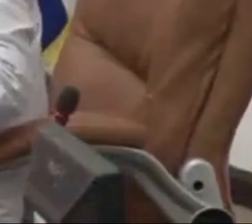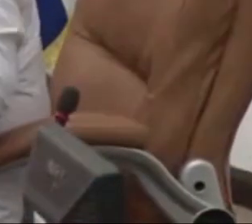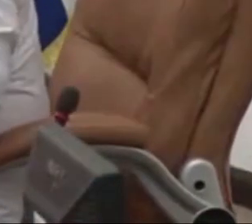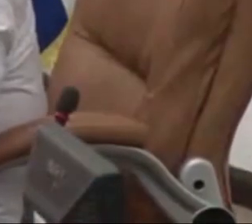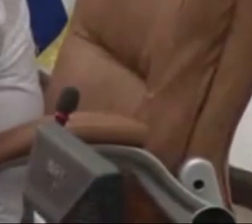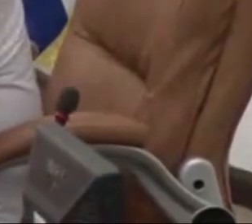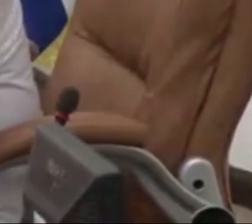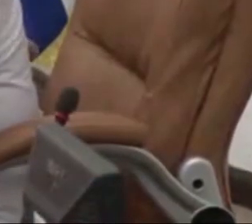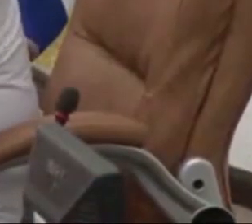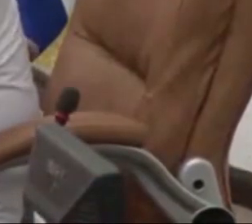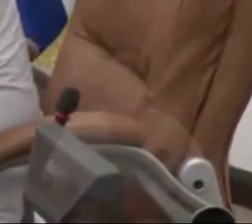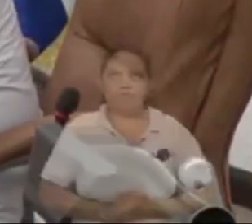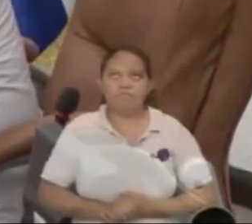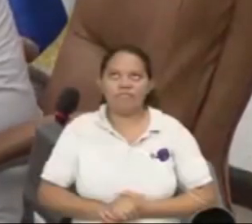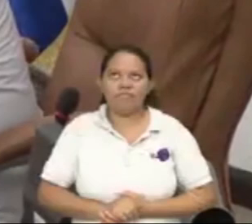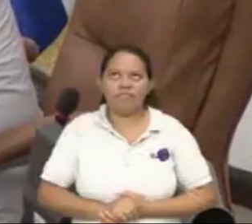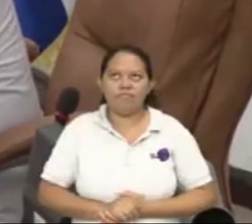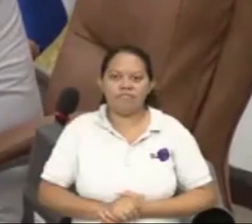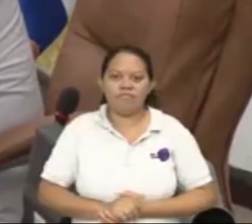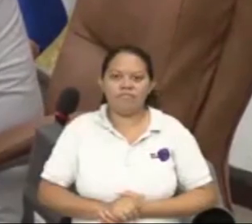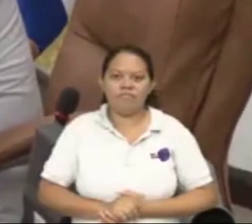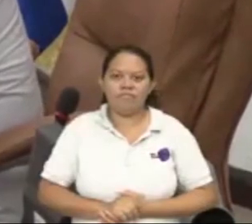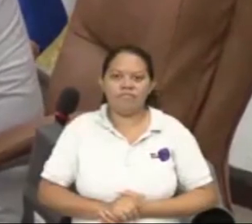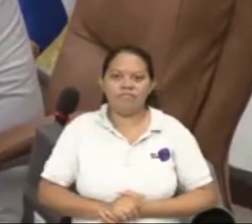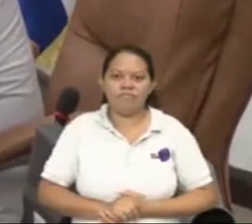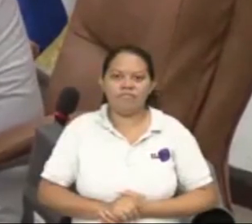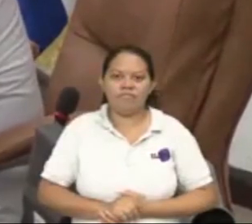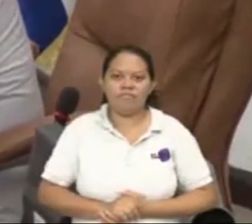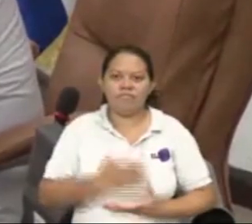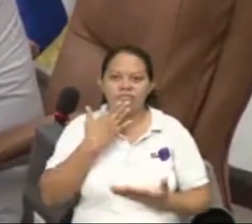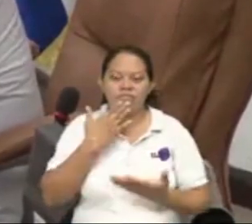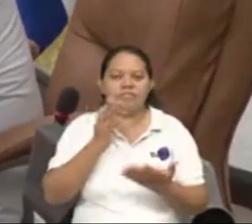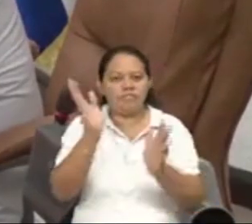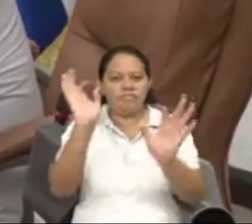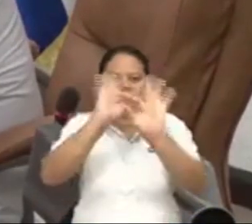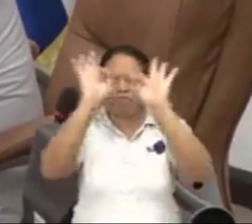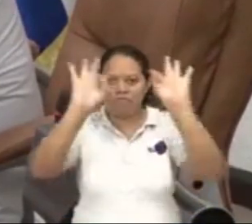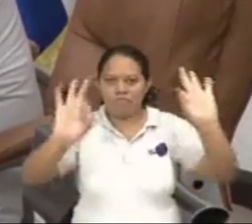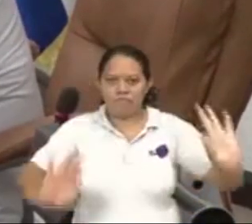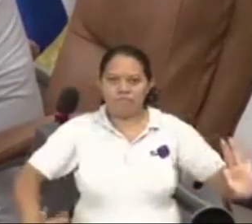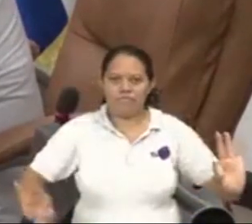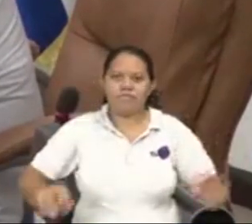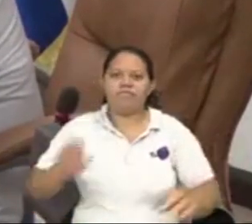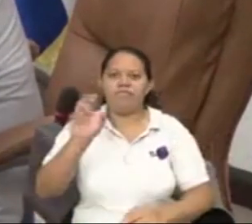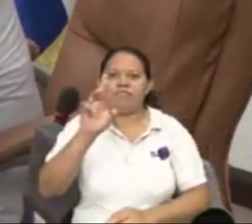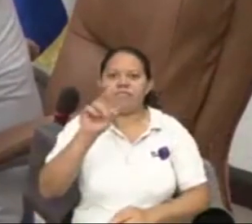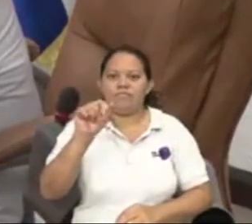Asuntos Exteriores para su debido dictamen. Noticias 12, Darlene Téllez.